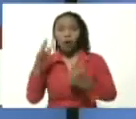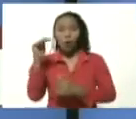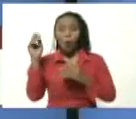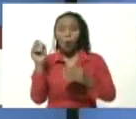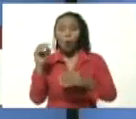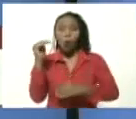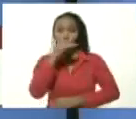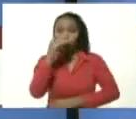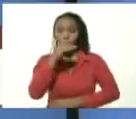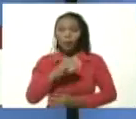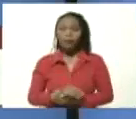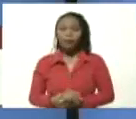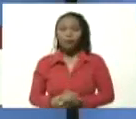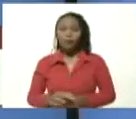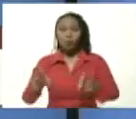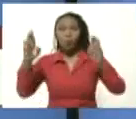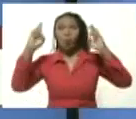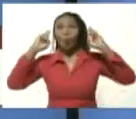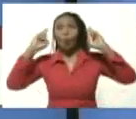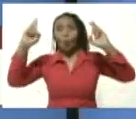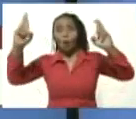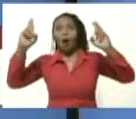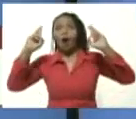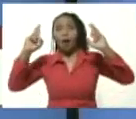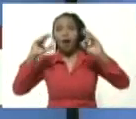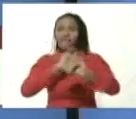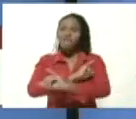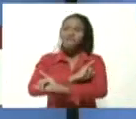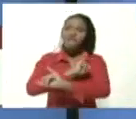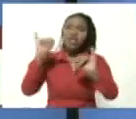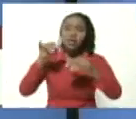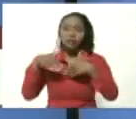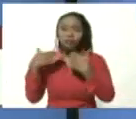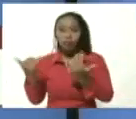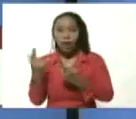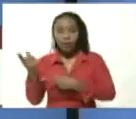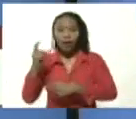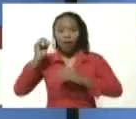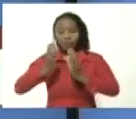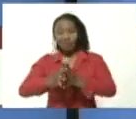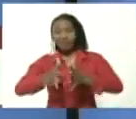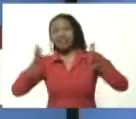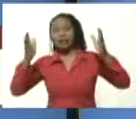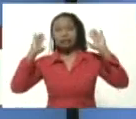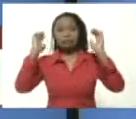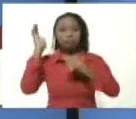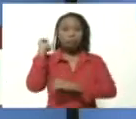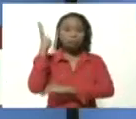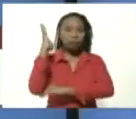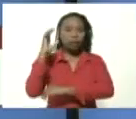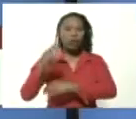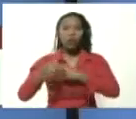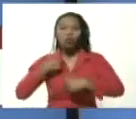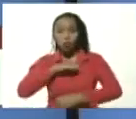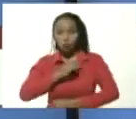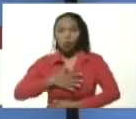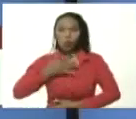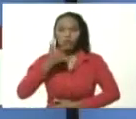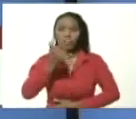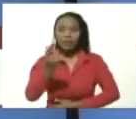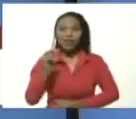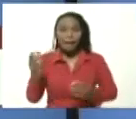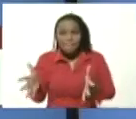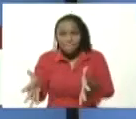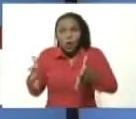28 de octubre. Ojalá que al final de esto, de esta gran jornada, nosotros pudiéramos decir, triunfó